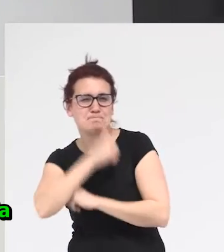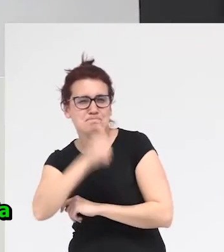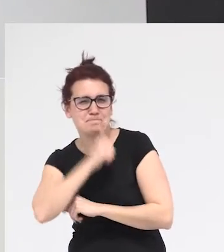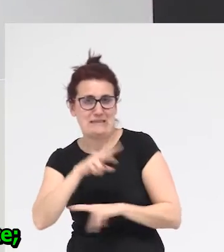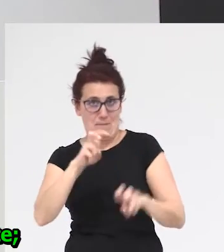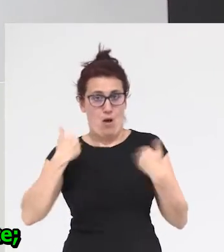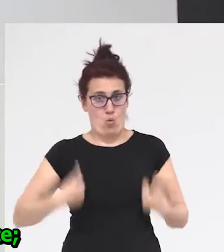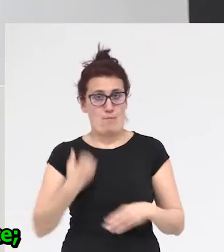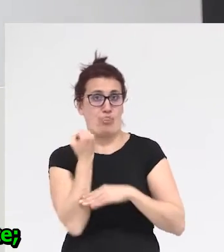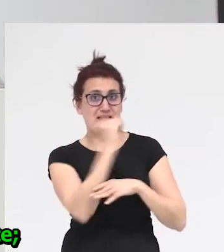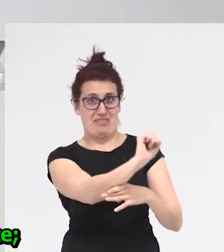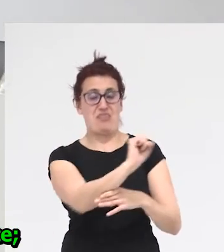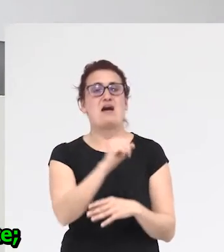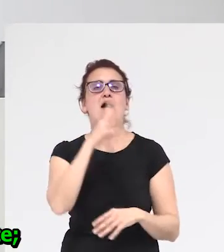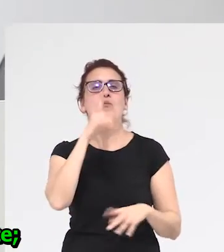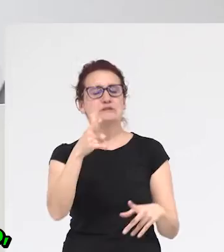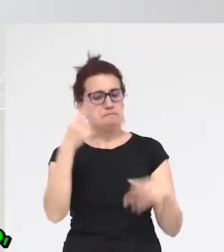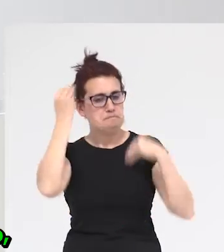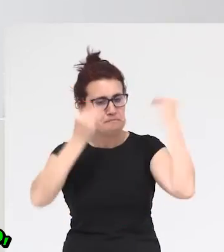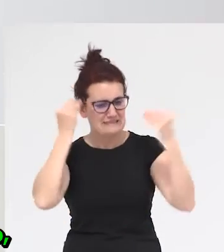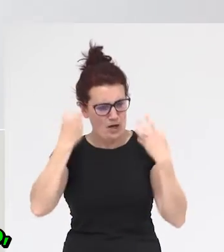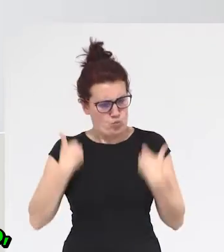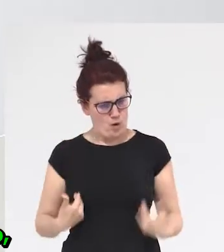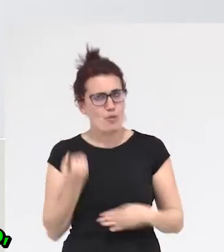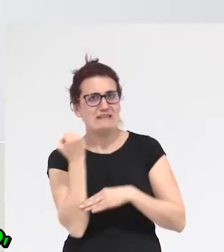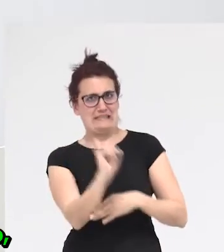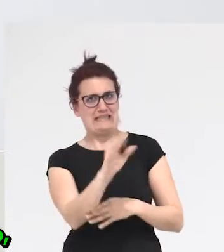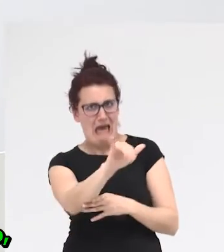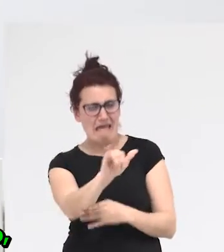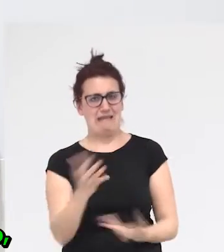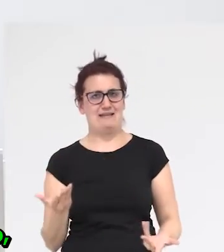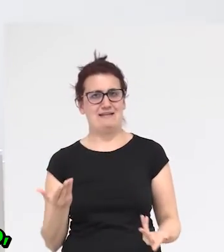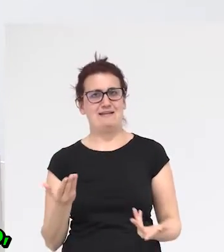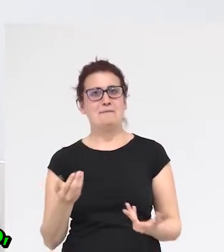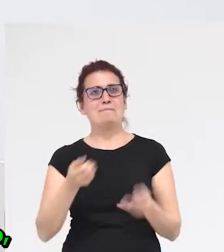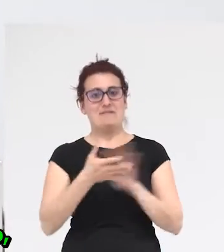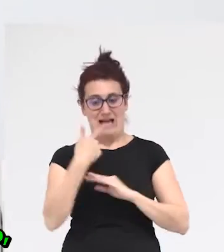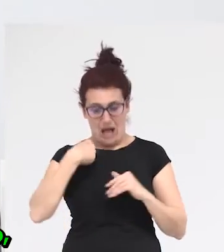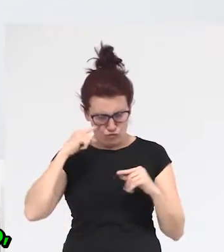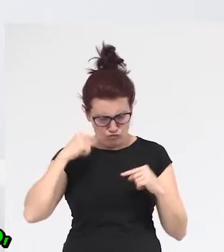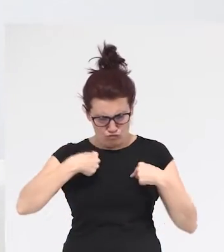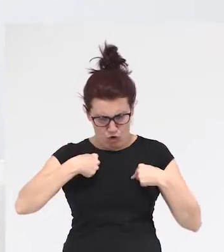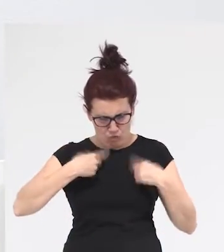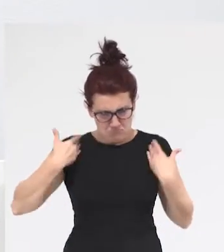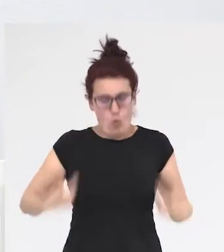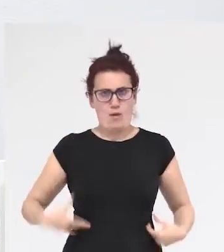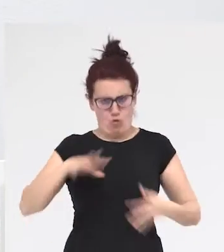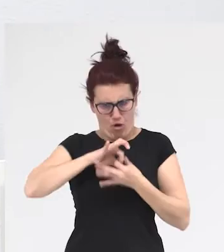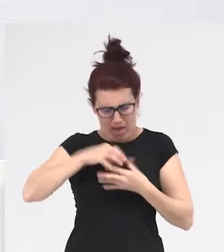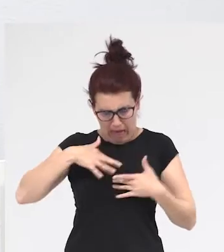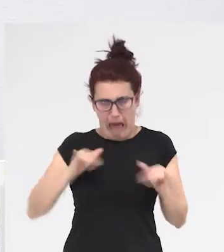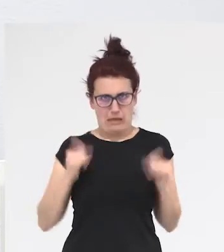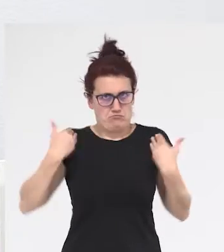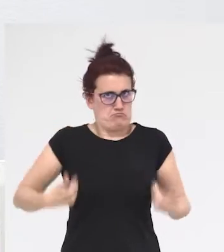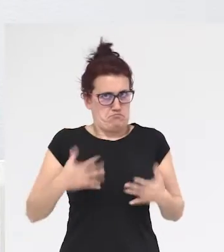disidencia corporal, o sea, es pensar el cuerpo disidente, o sea, pensar, bueno, mi encarnación, esto que encarno,